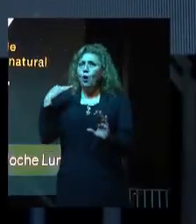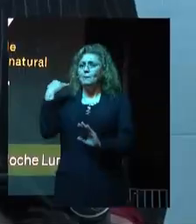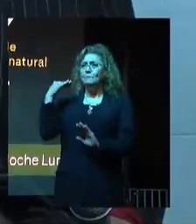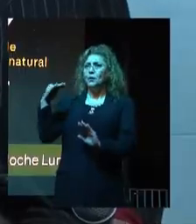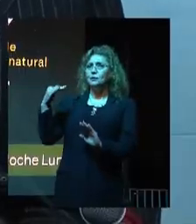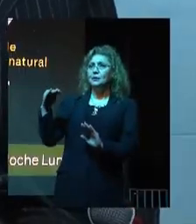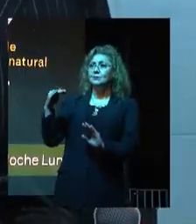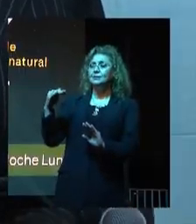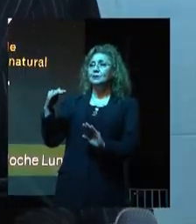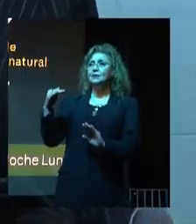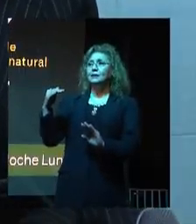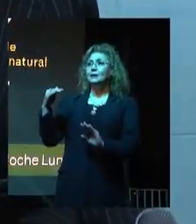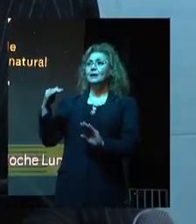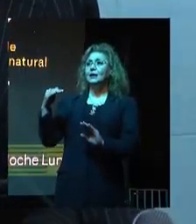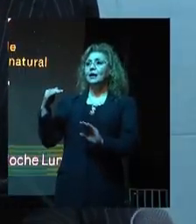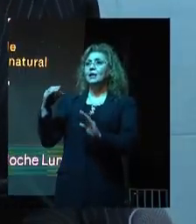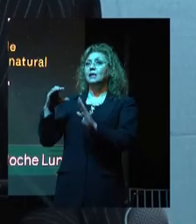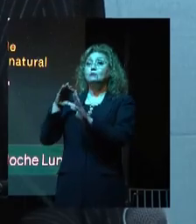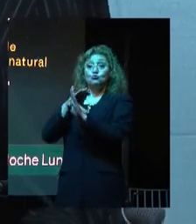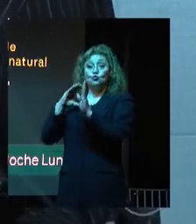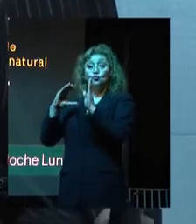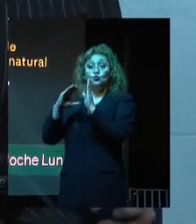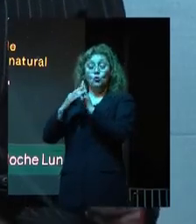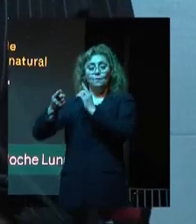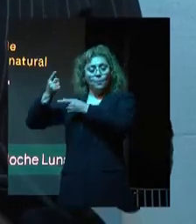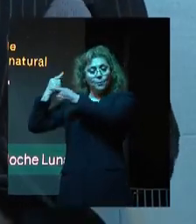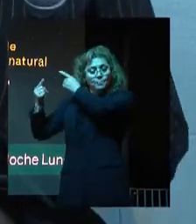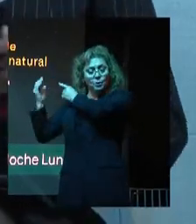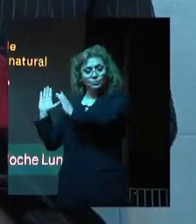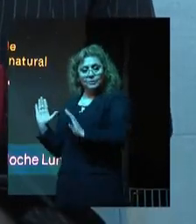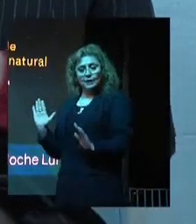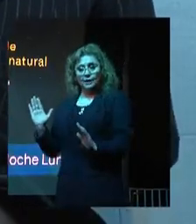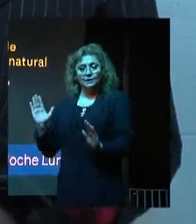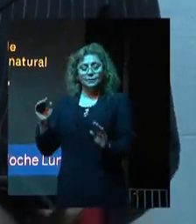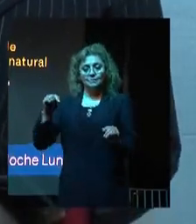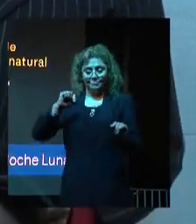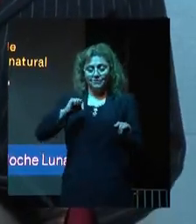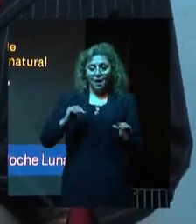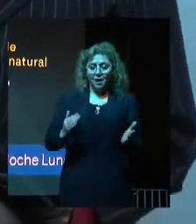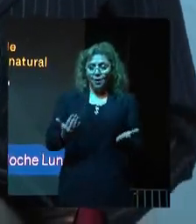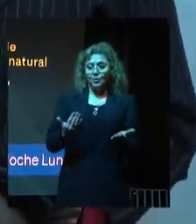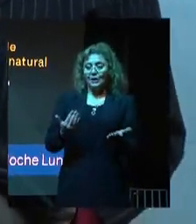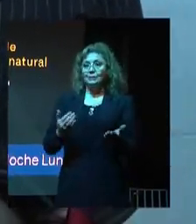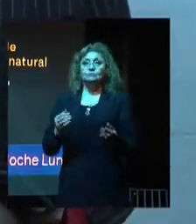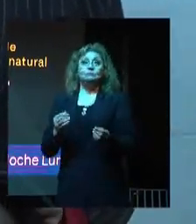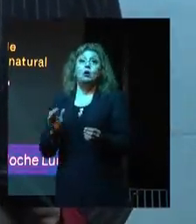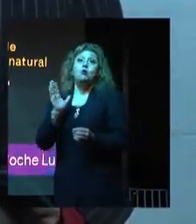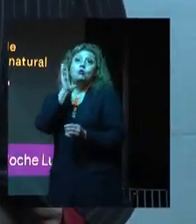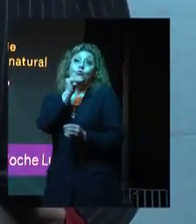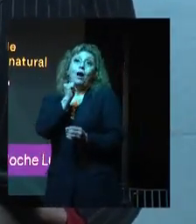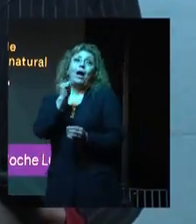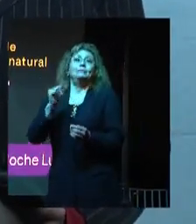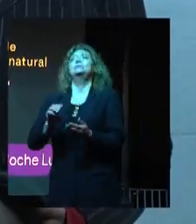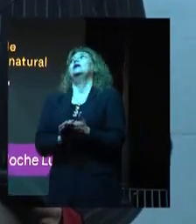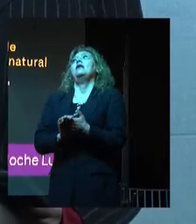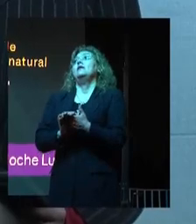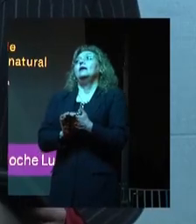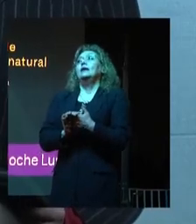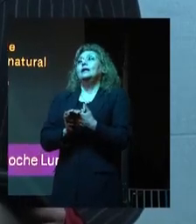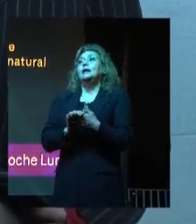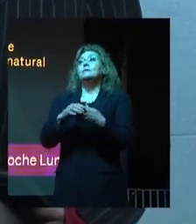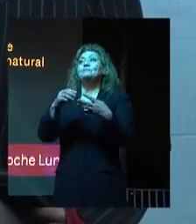importante en las civilizaciones antiguas. A pesar de que ya no conlleve cosas como cuándo sacamos el ganado,